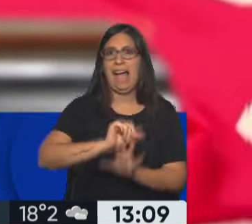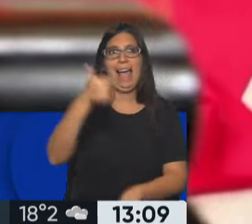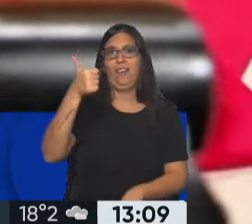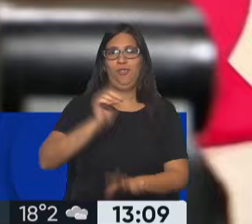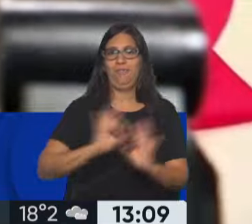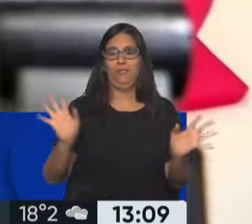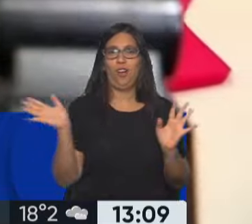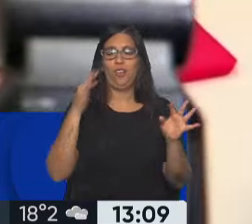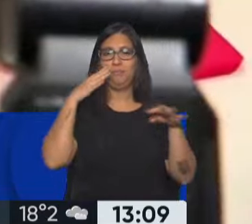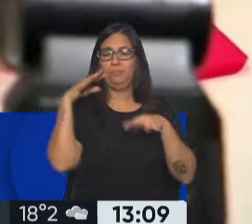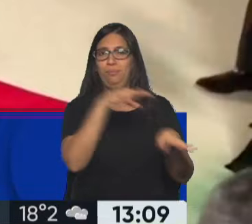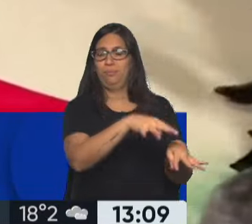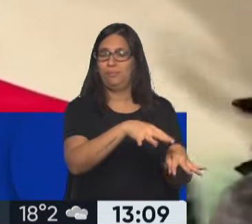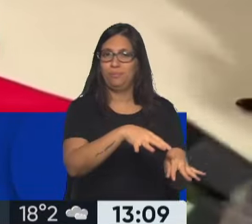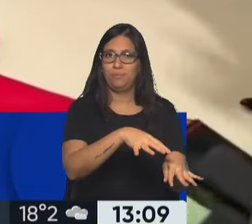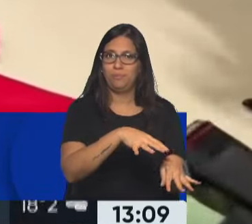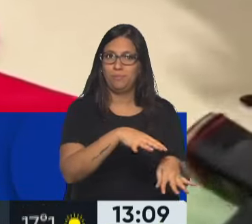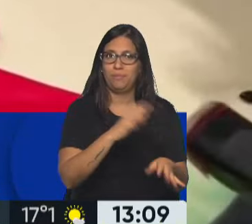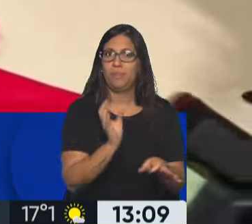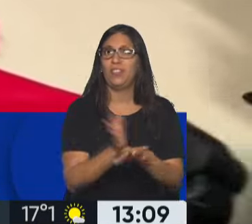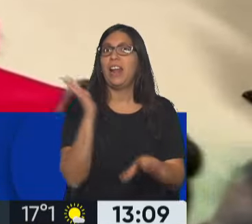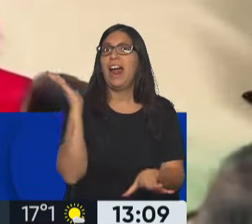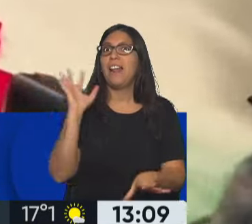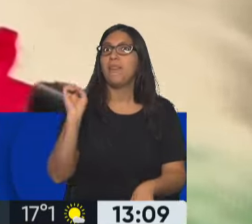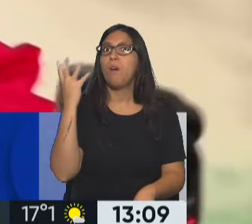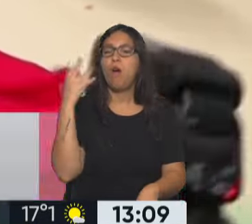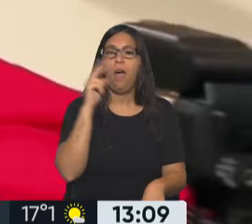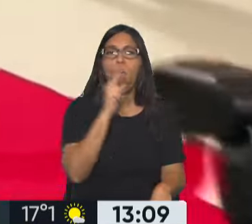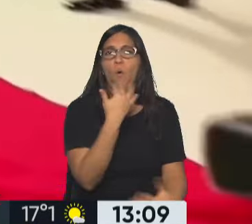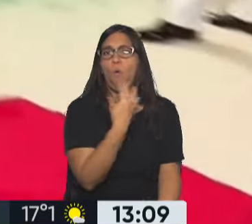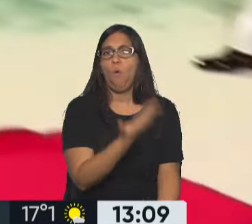todas las miradas y los elogios de los especialistas en el mundo de la moda. Ahí